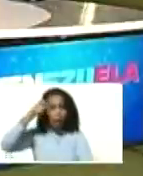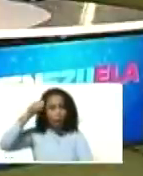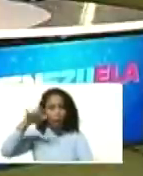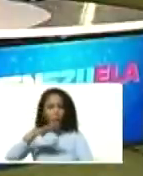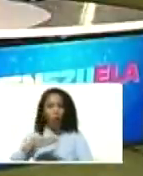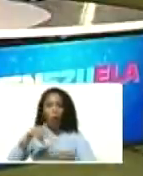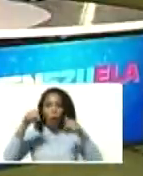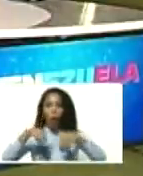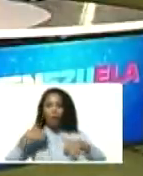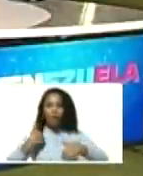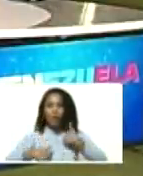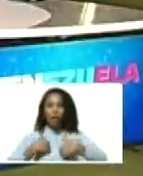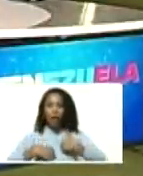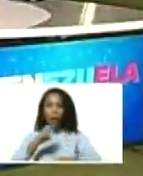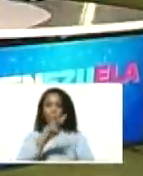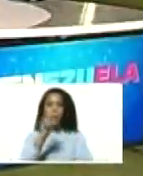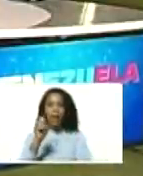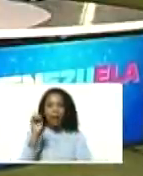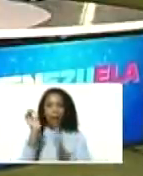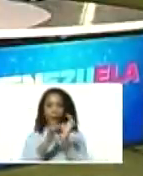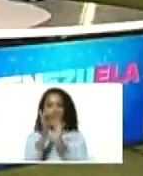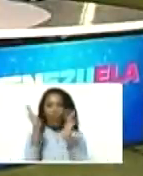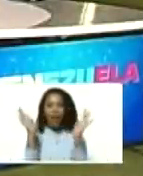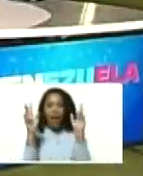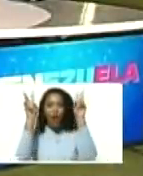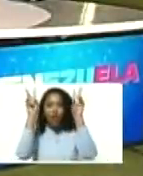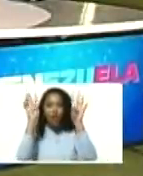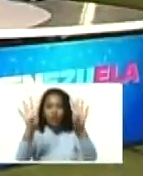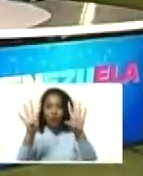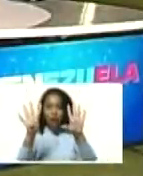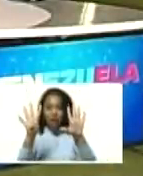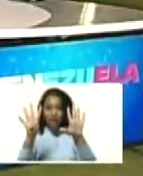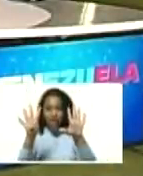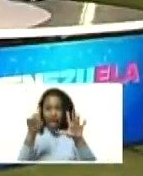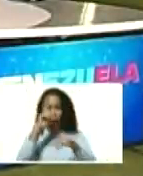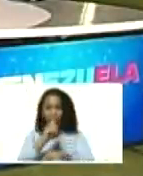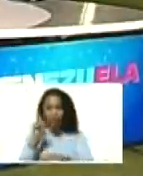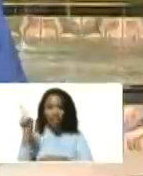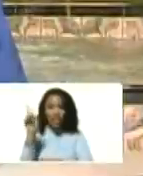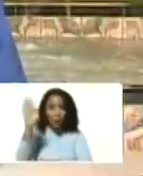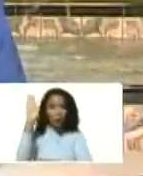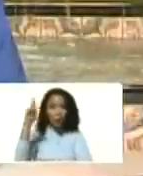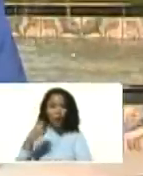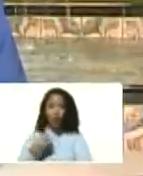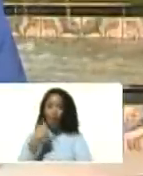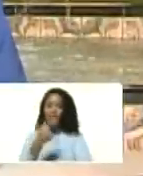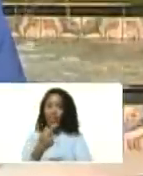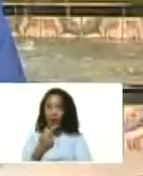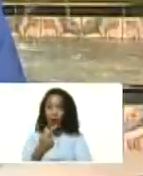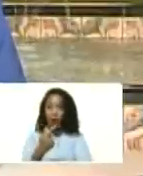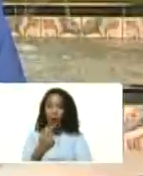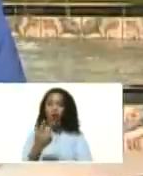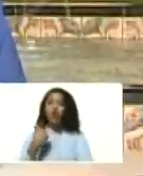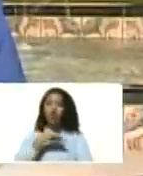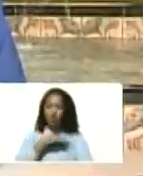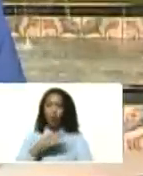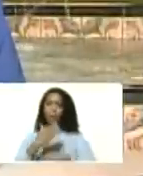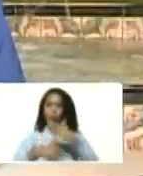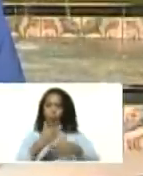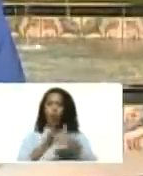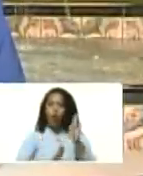hoy miércoles 20 de abril a 9 años de aquel juramento les digo lo estamos logrando